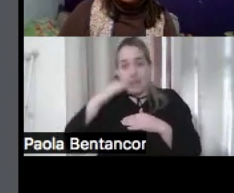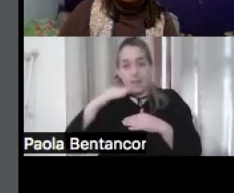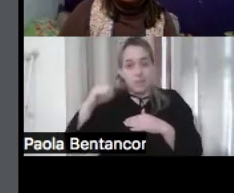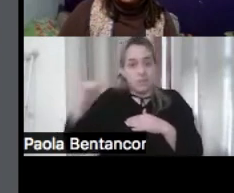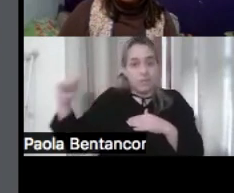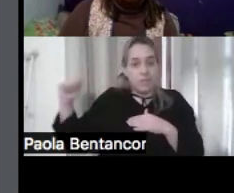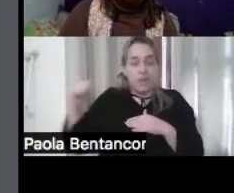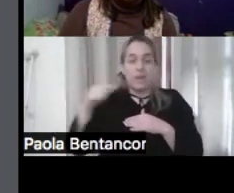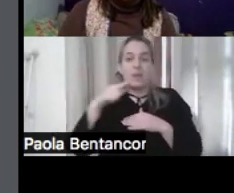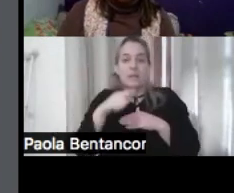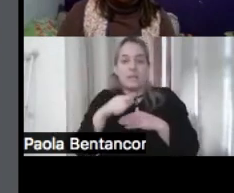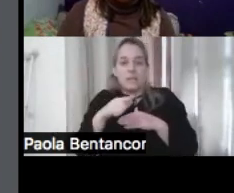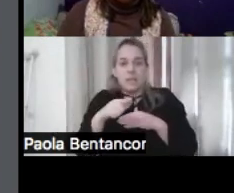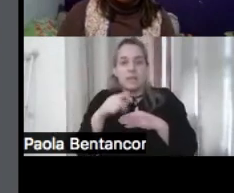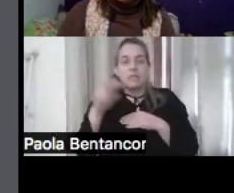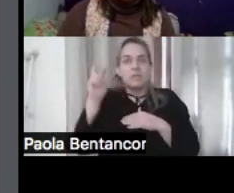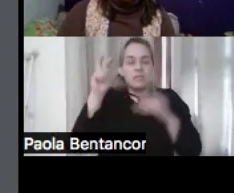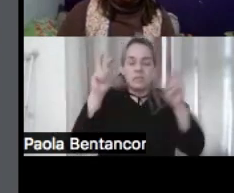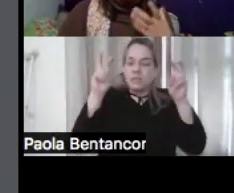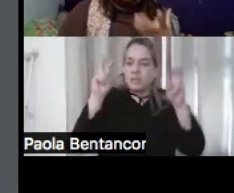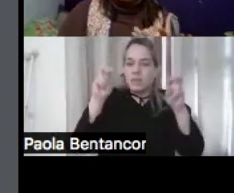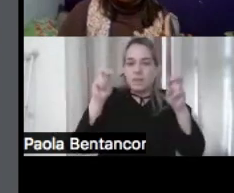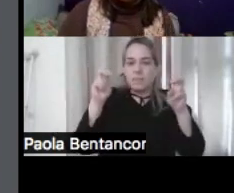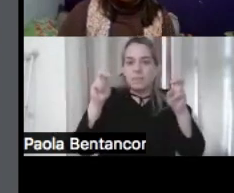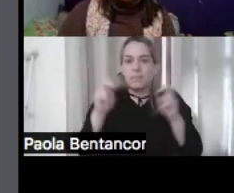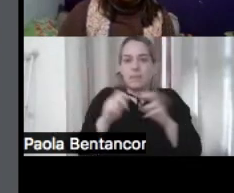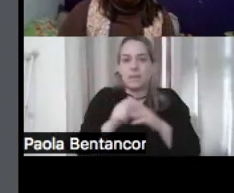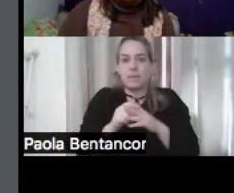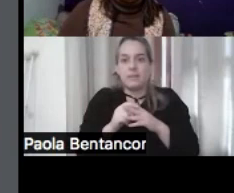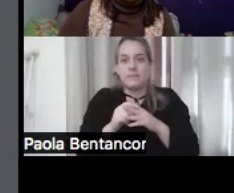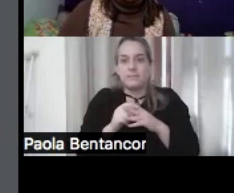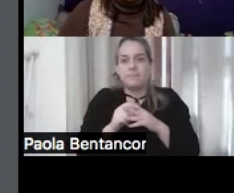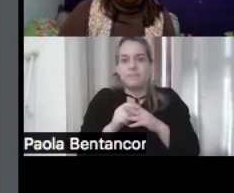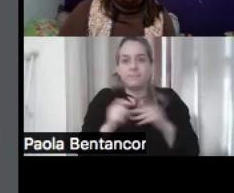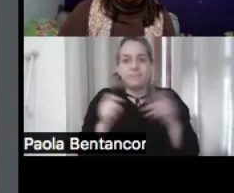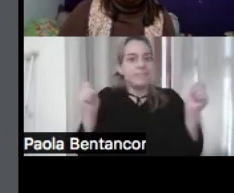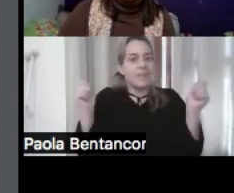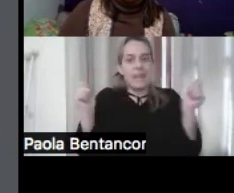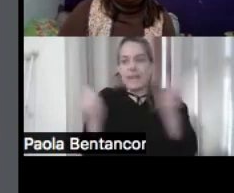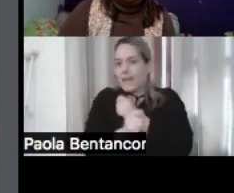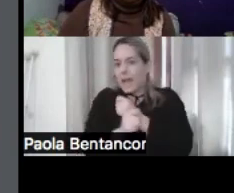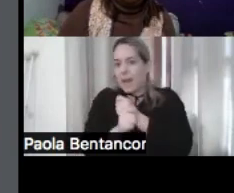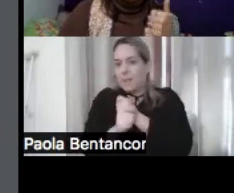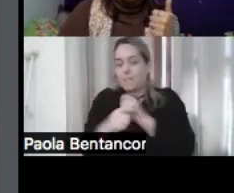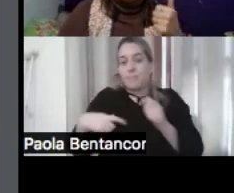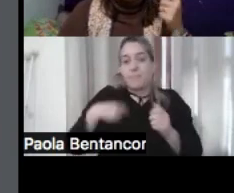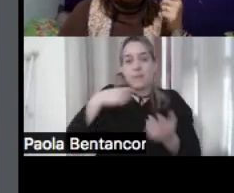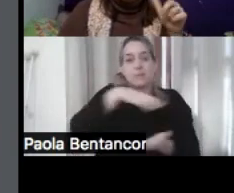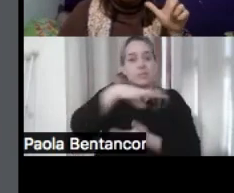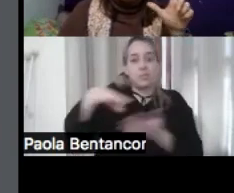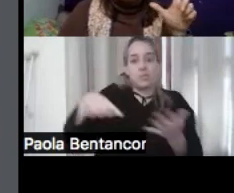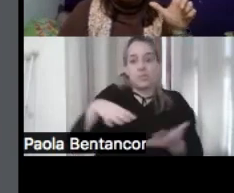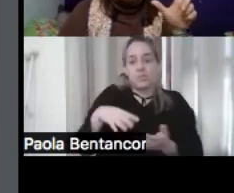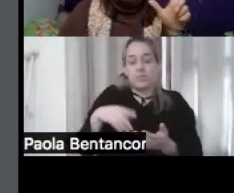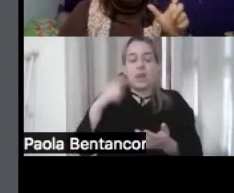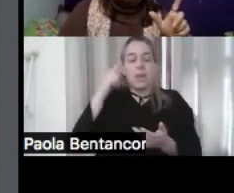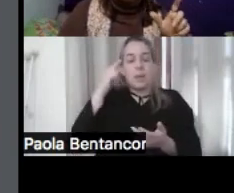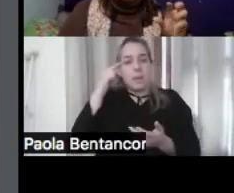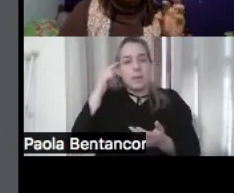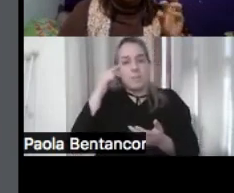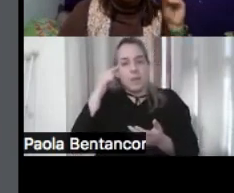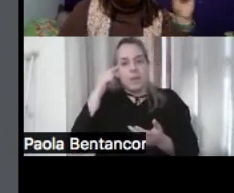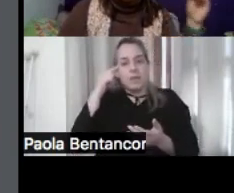la lactancia. Y actualmente, en base a estos cambios que tienen que ver con el modelo social y empezar a pensar en las fortalezas y en